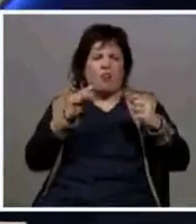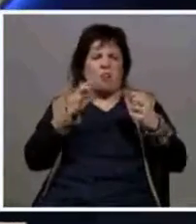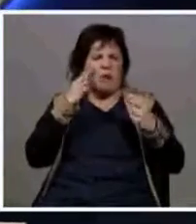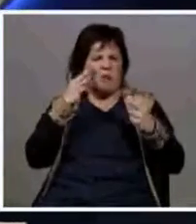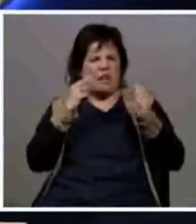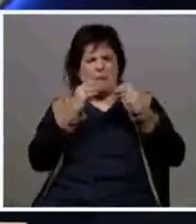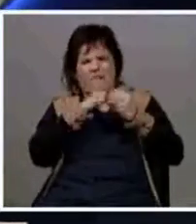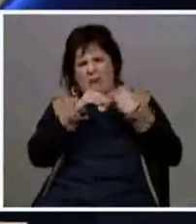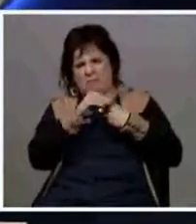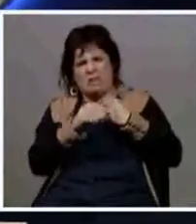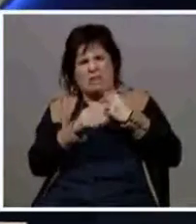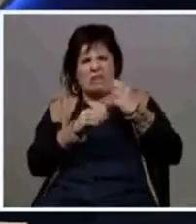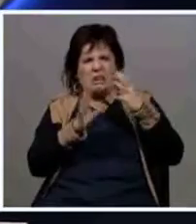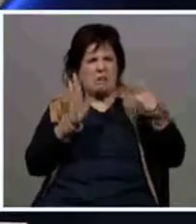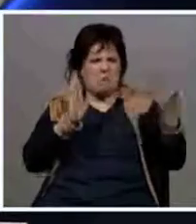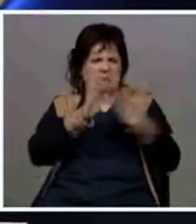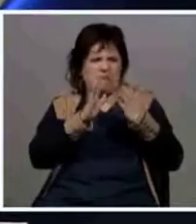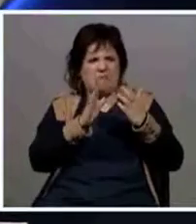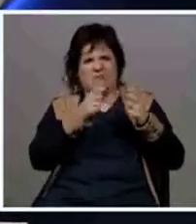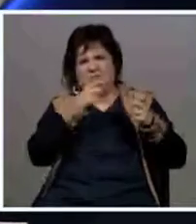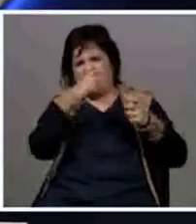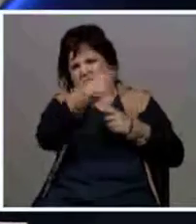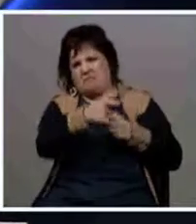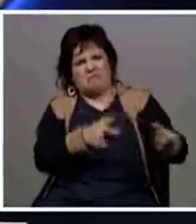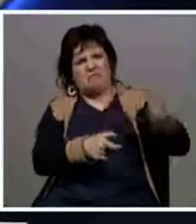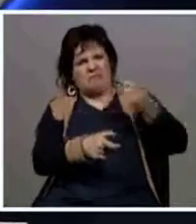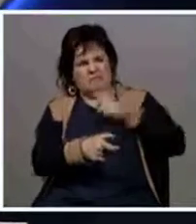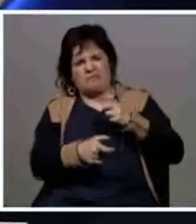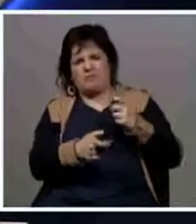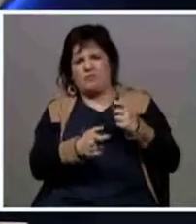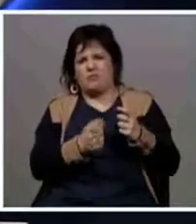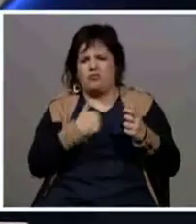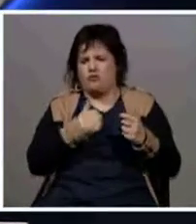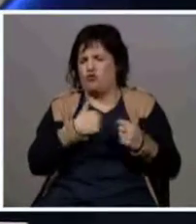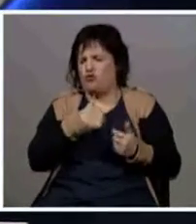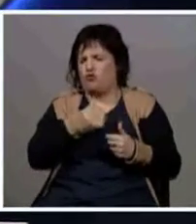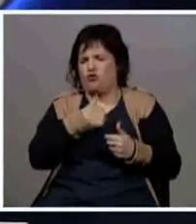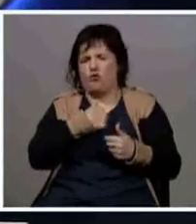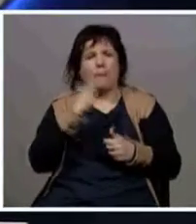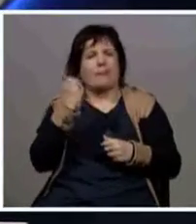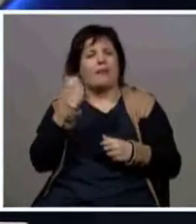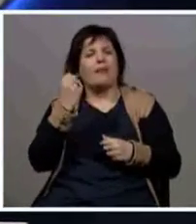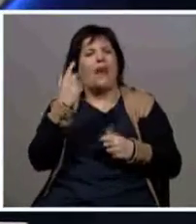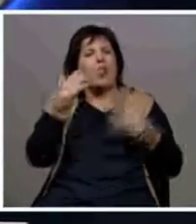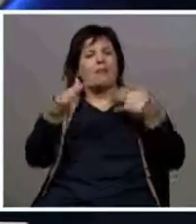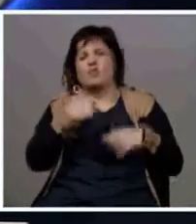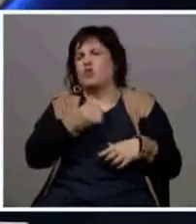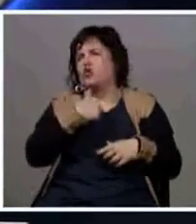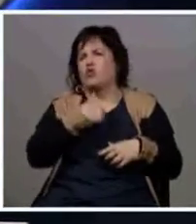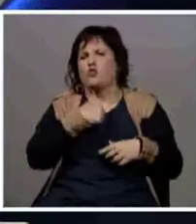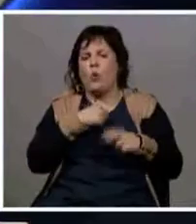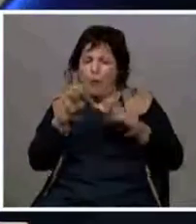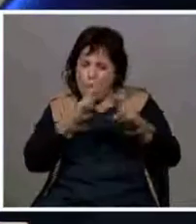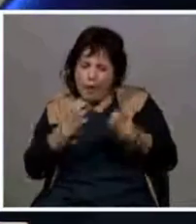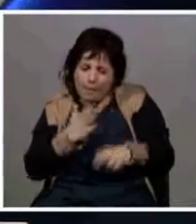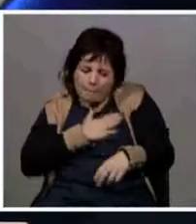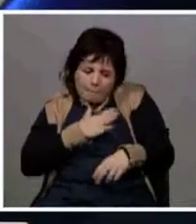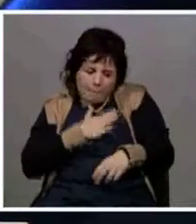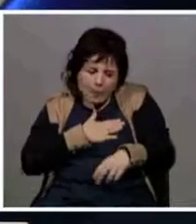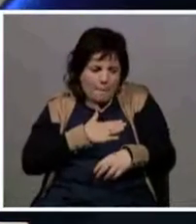adultos de confrontación éste descentramiento en sí mismo de búsqueda personal y